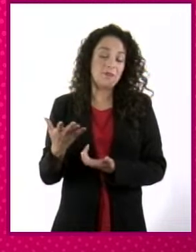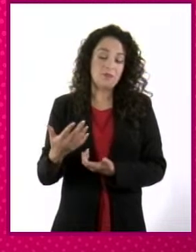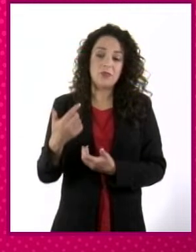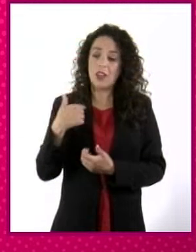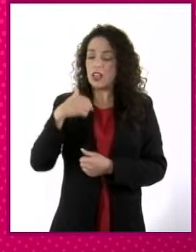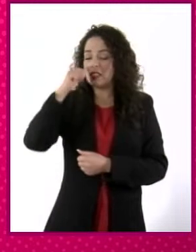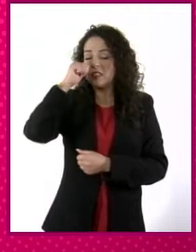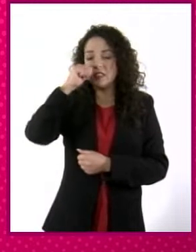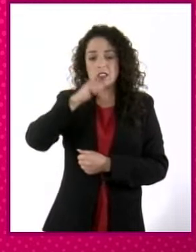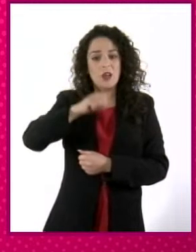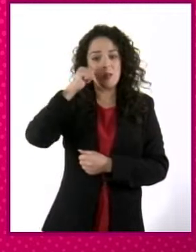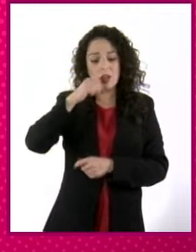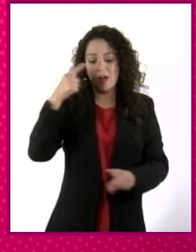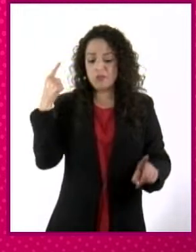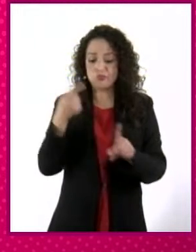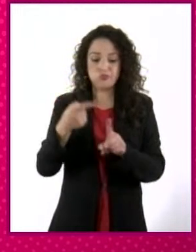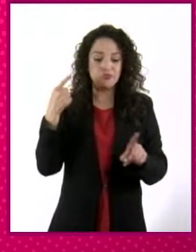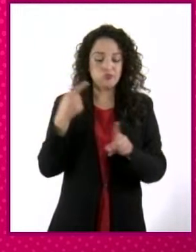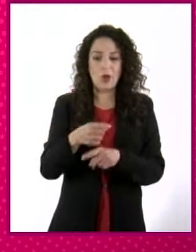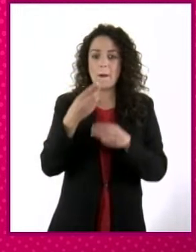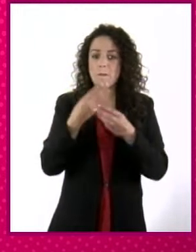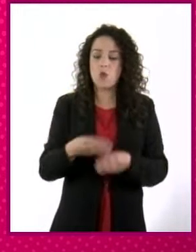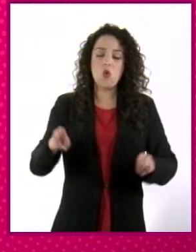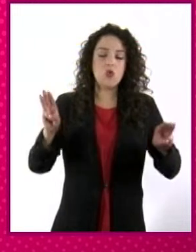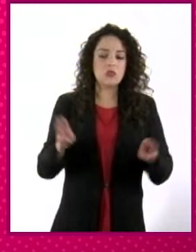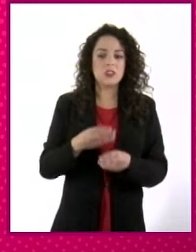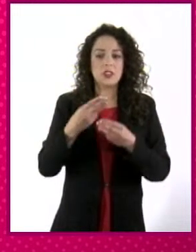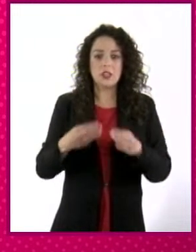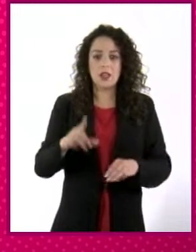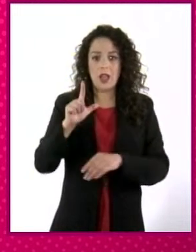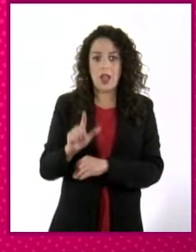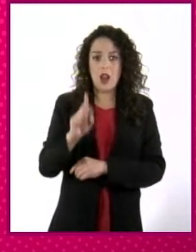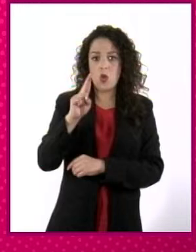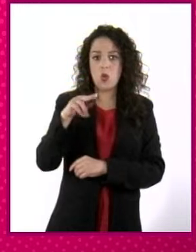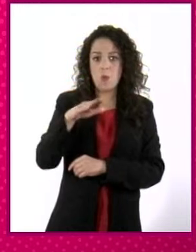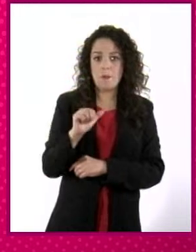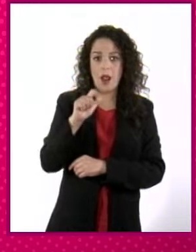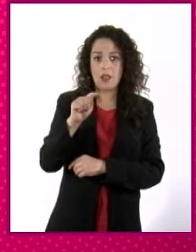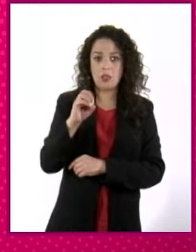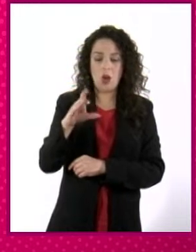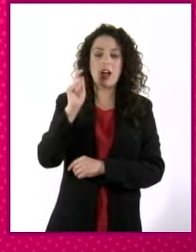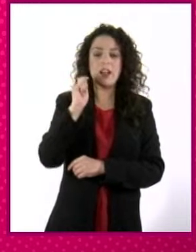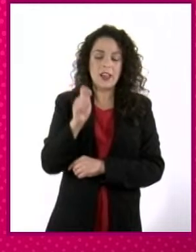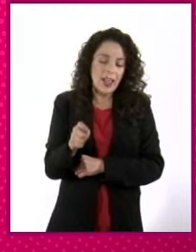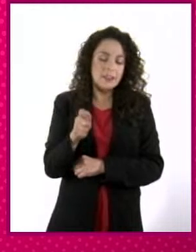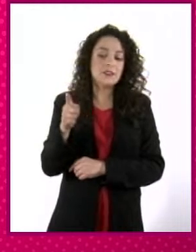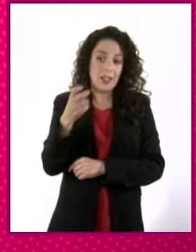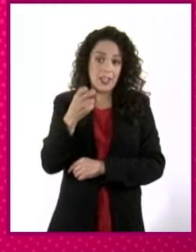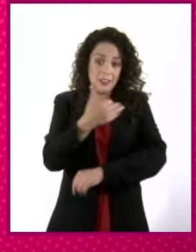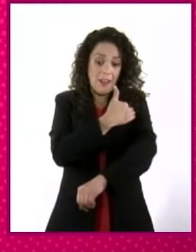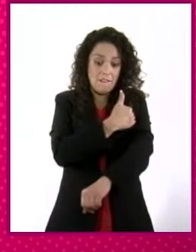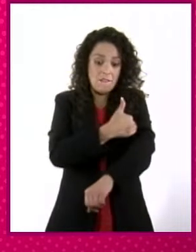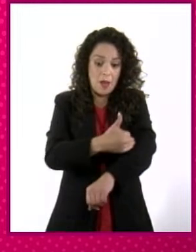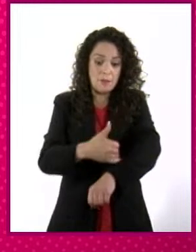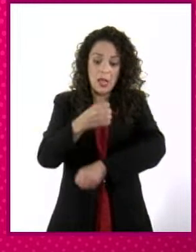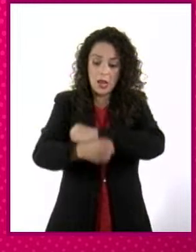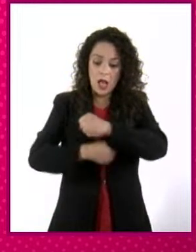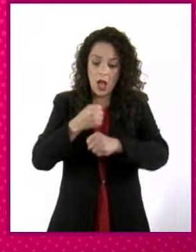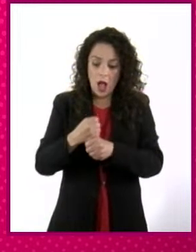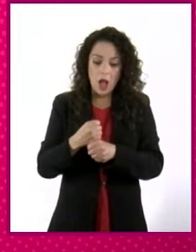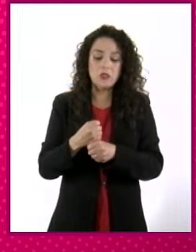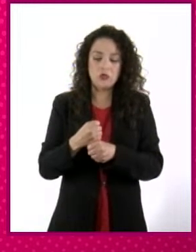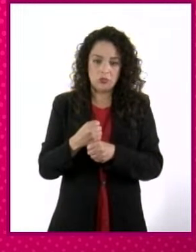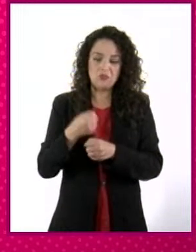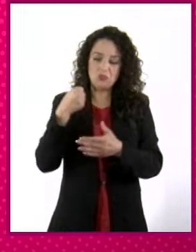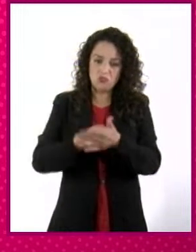música. Y Lumaltoc es eso, somos una pequeña familia que va creciendo con los años,